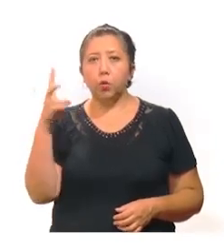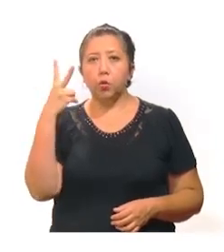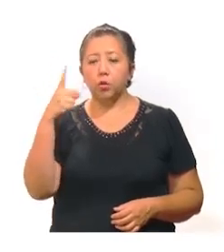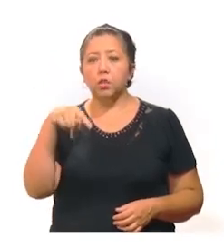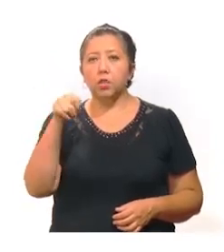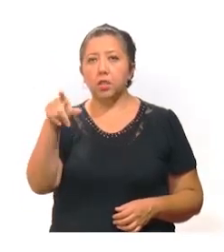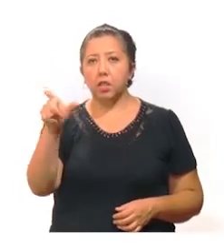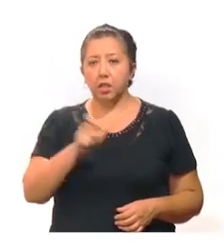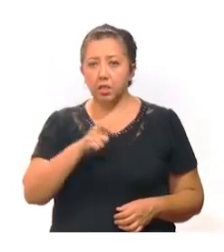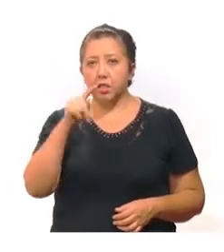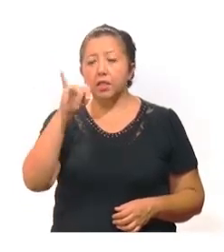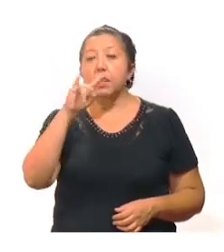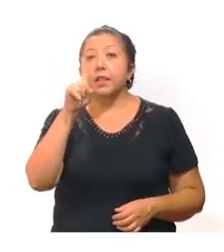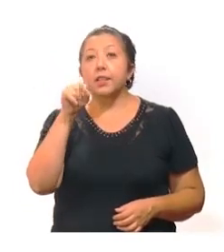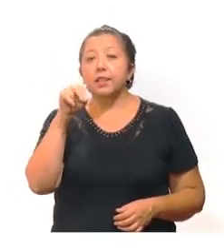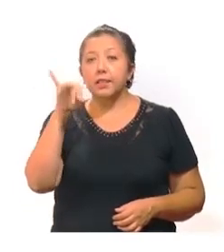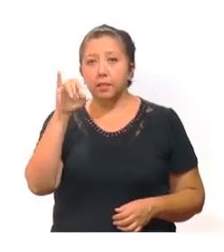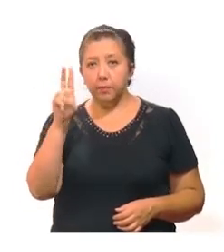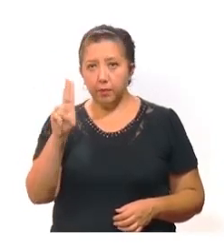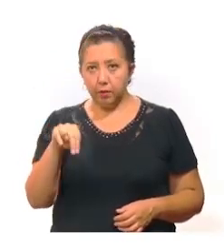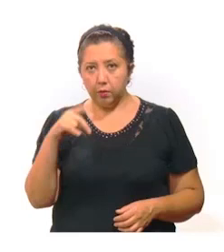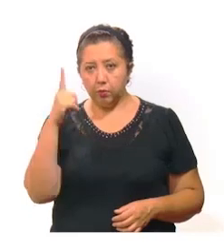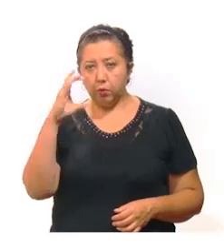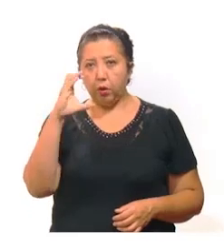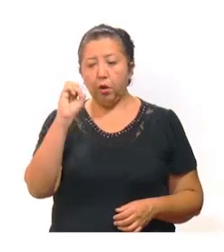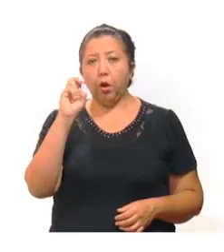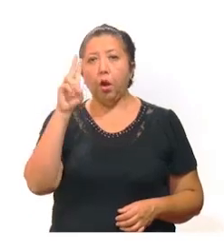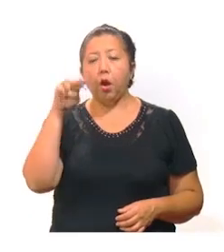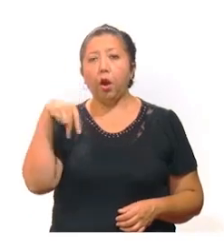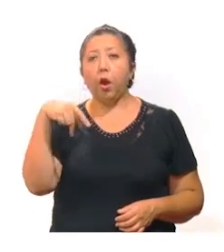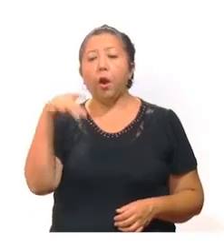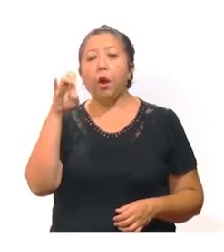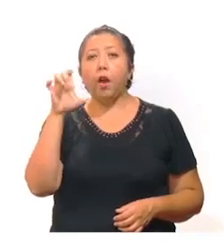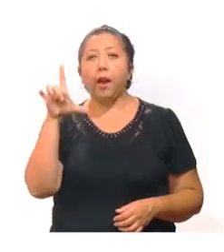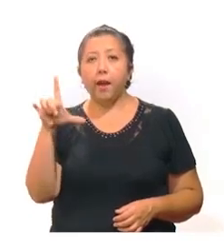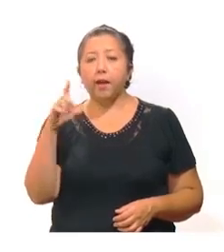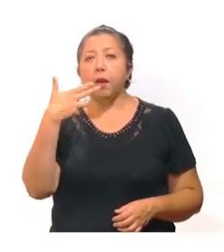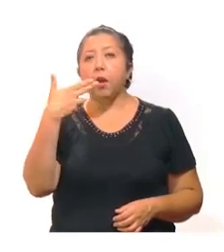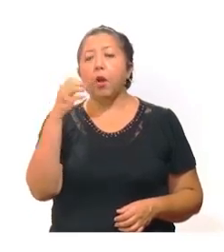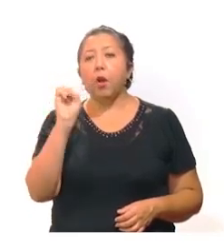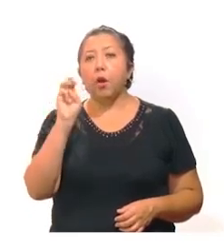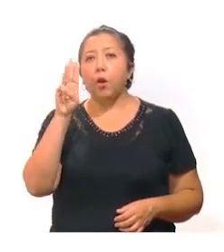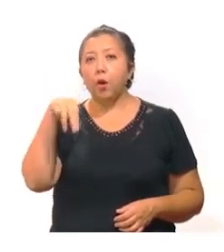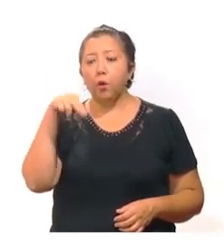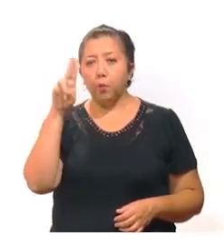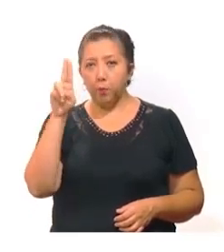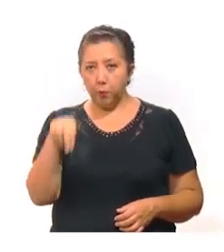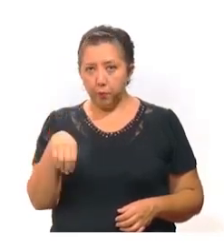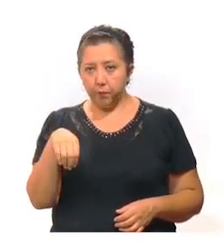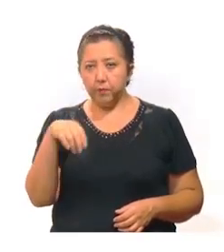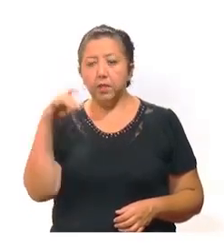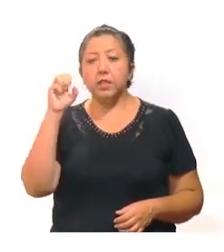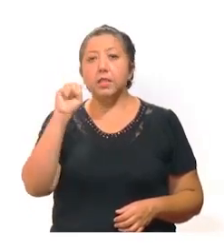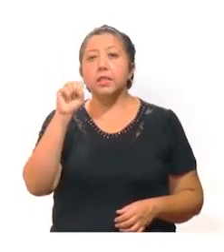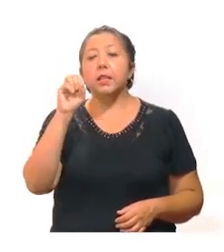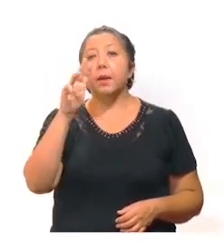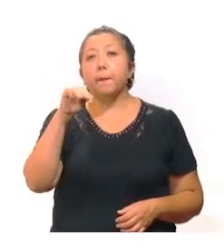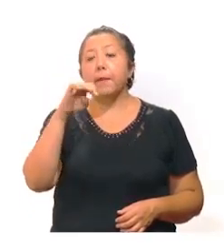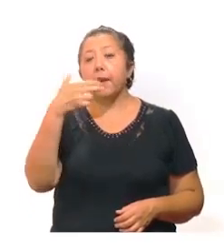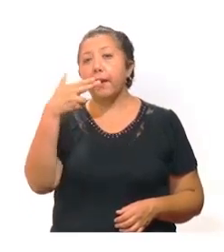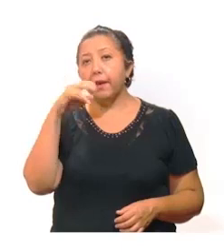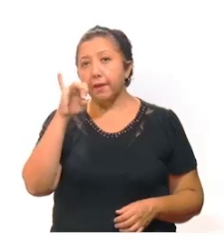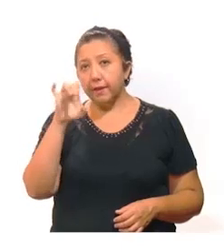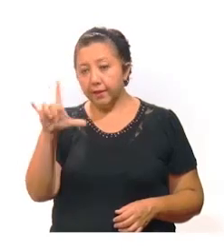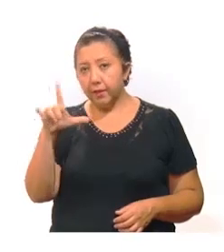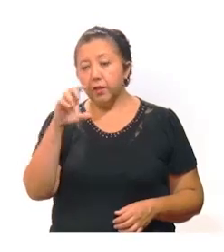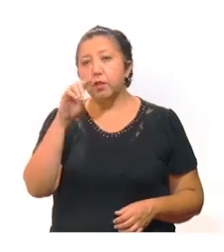en Tecash, Tinum y Tizimín y 1 en Concal, Jomún, Mama, Río Lagartos, Samajil,